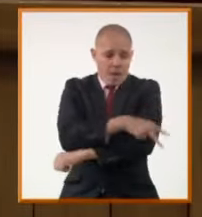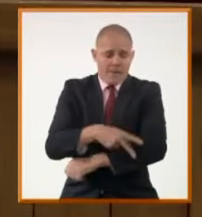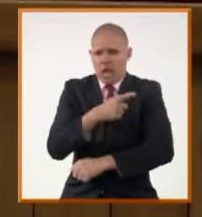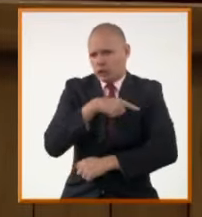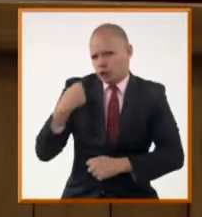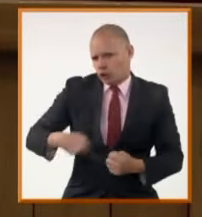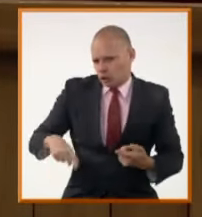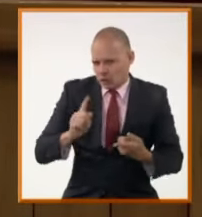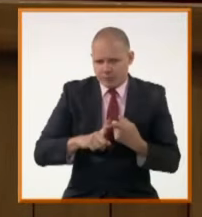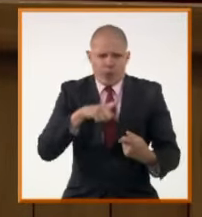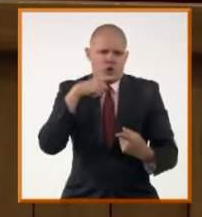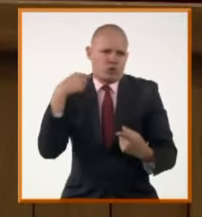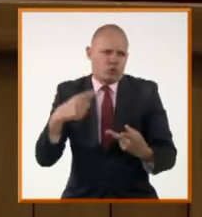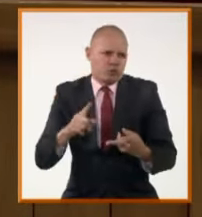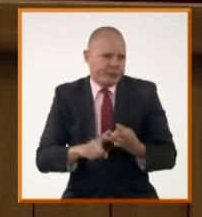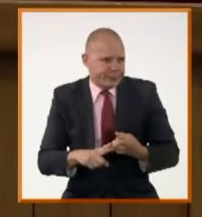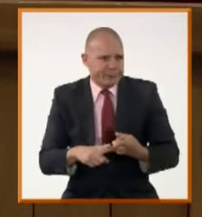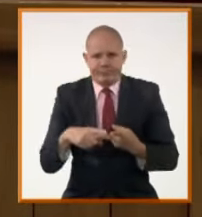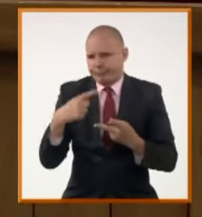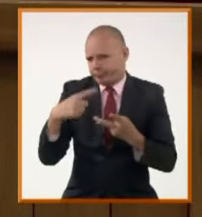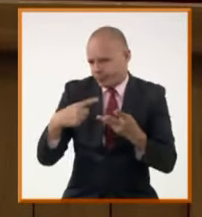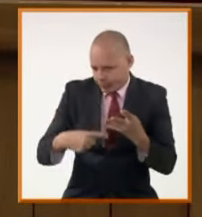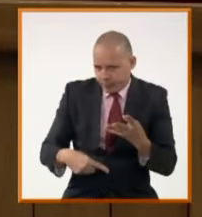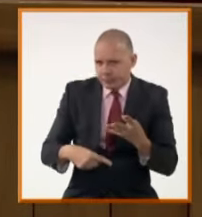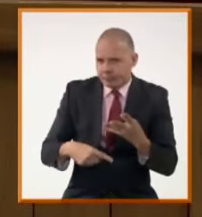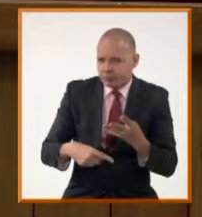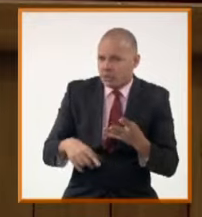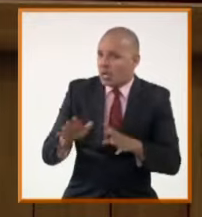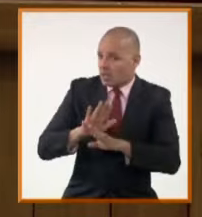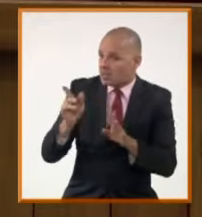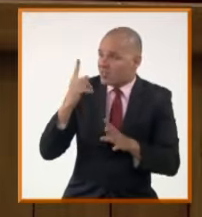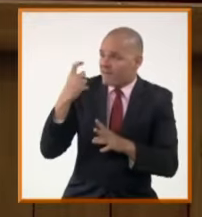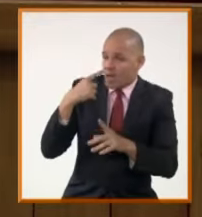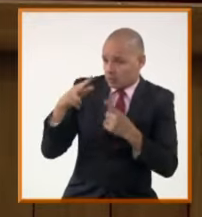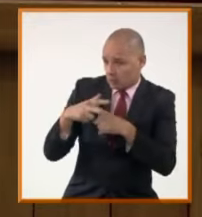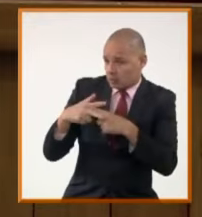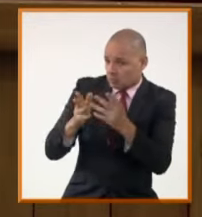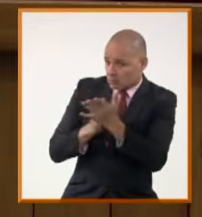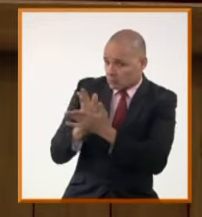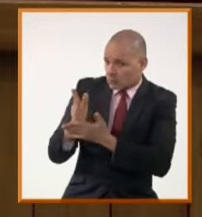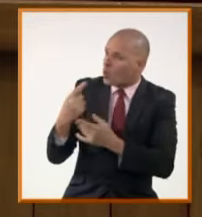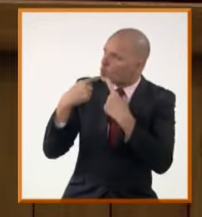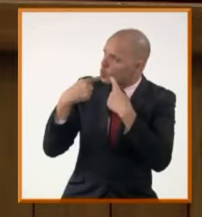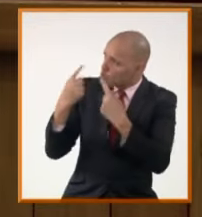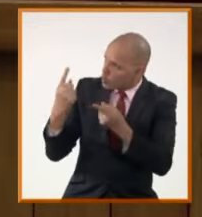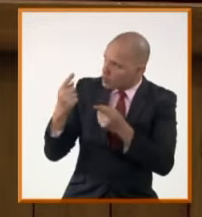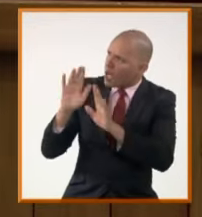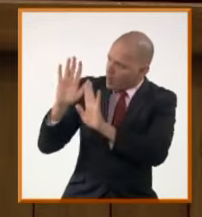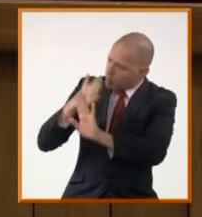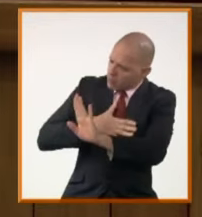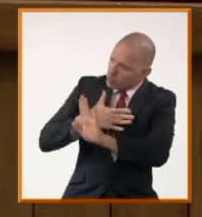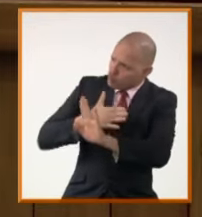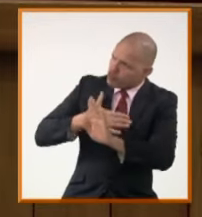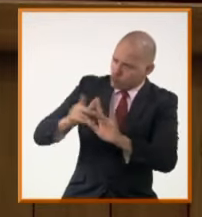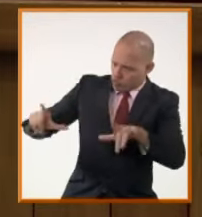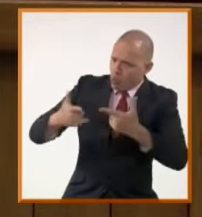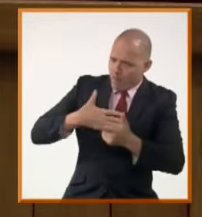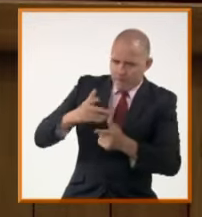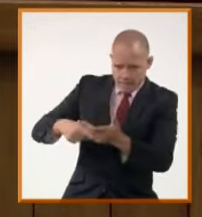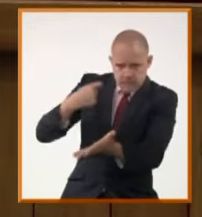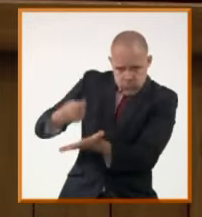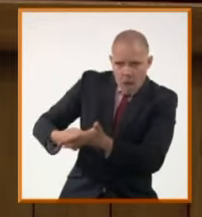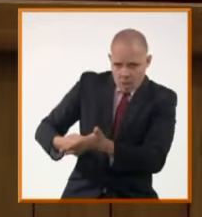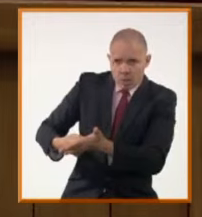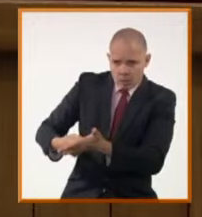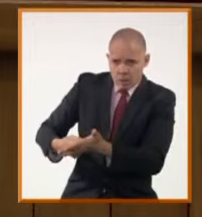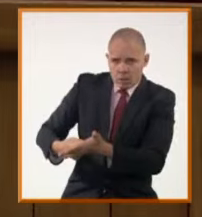muchas deudas, pero nosotros ratificamos nuestro estricto compromiso de saldar nuestras deudas. Pero